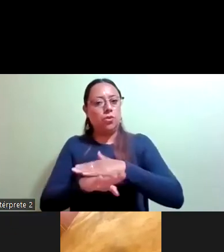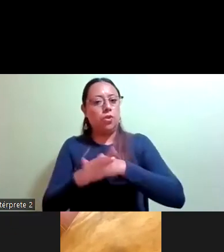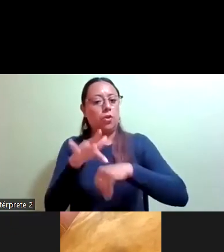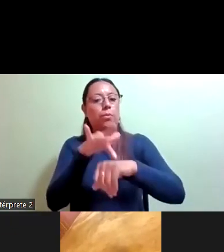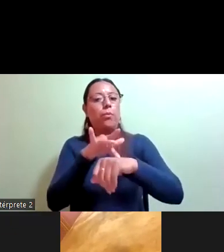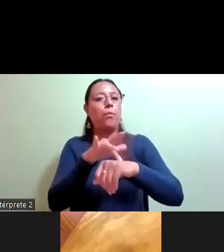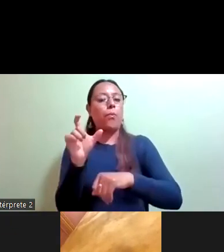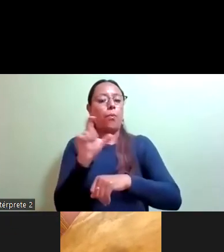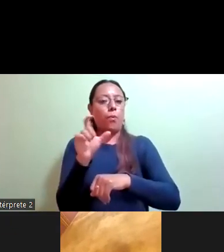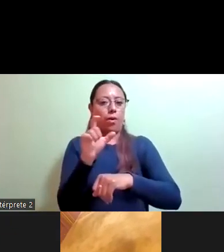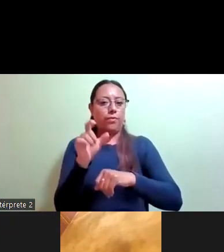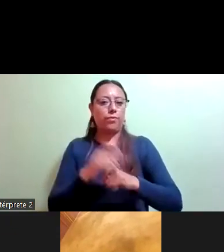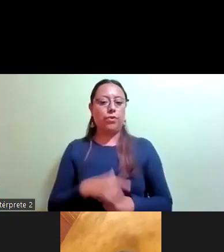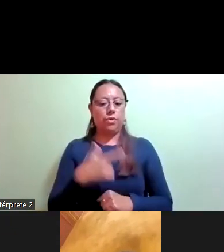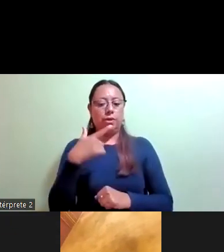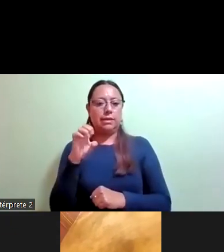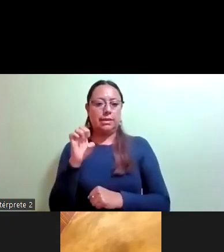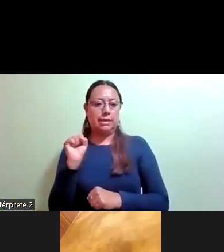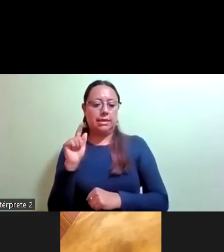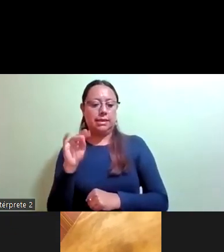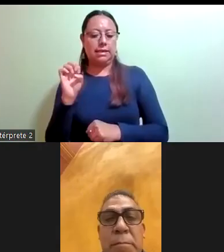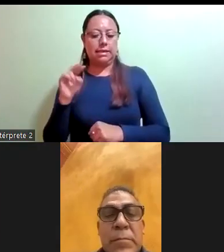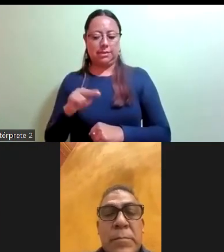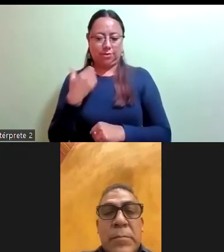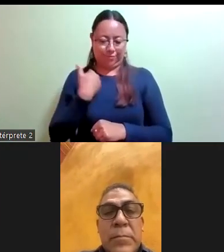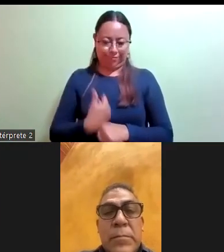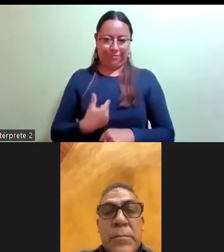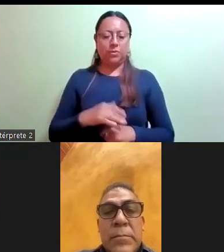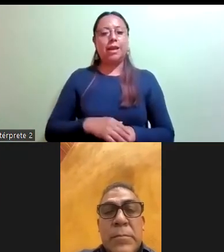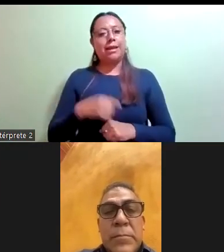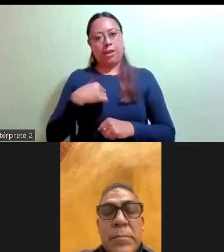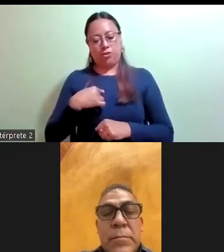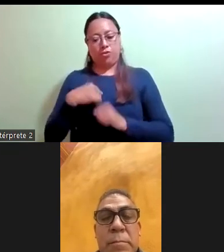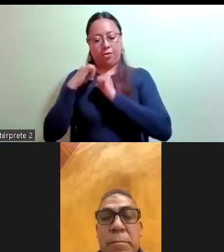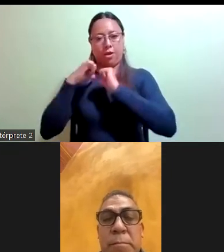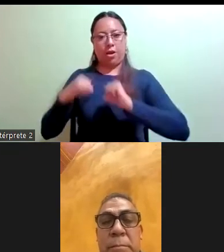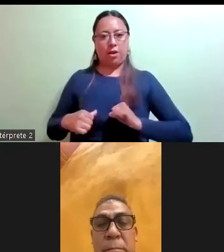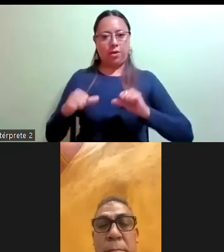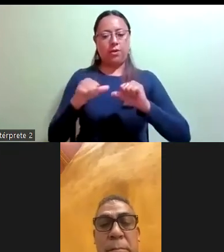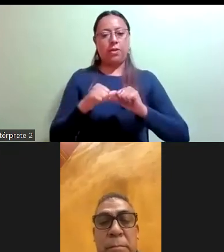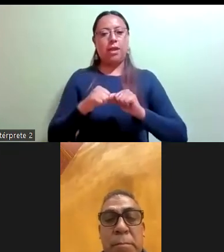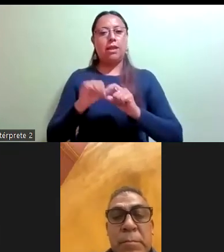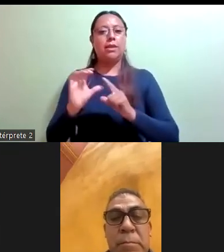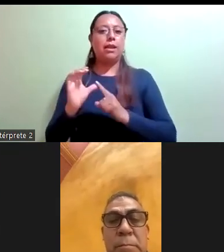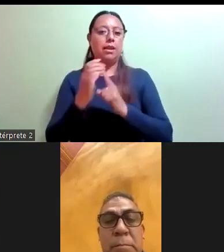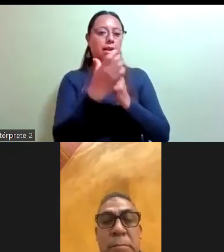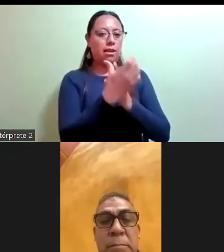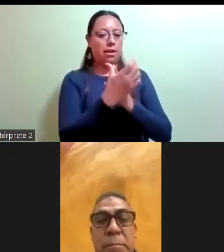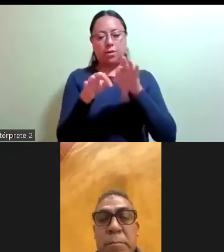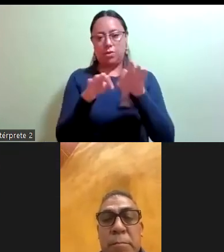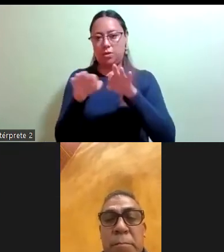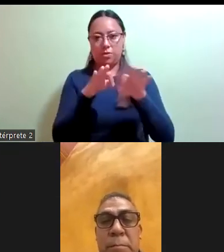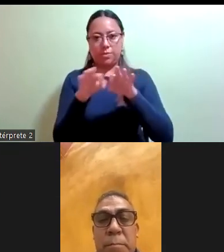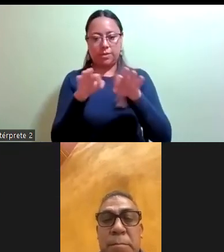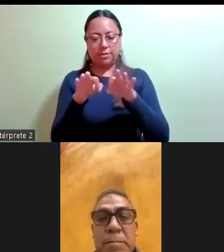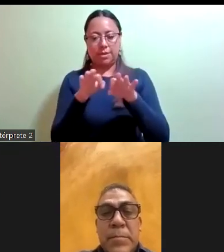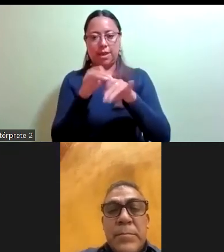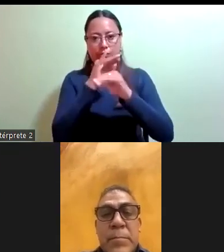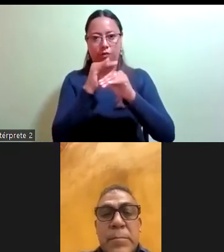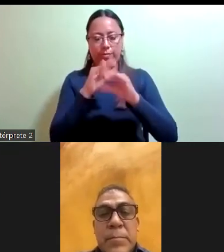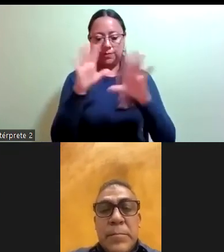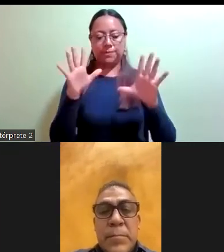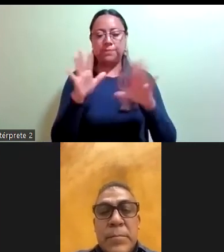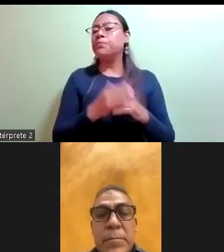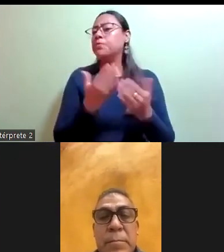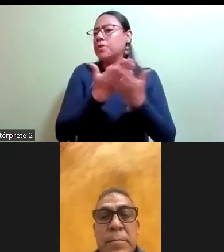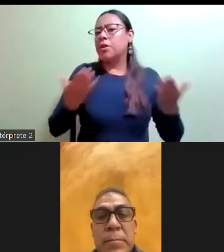la gestión del de la voz como titular de la unidad de transparencia, pues quisiera hacer unas consideraciones. Justamente se hace el análisis